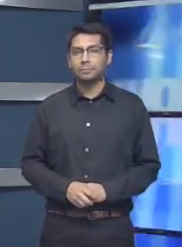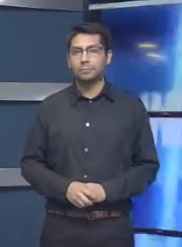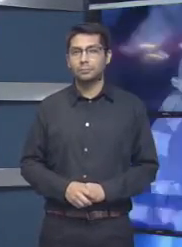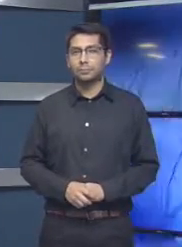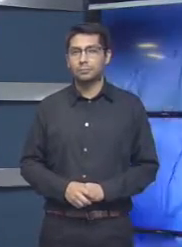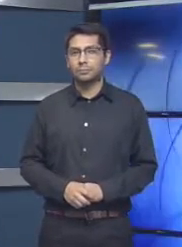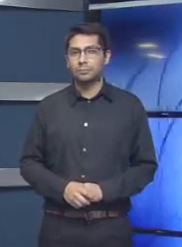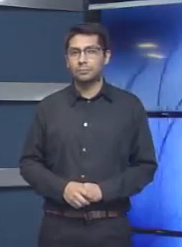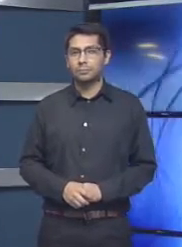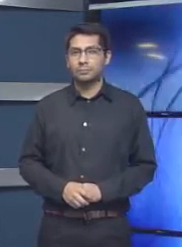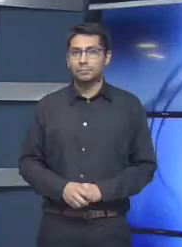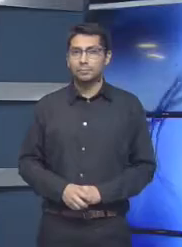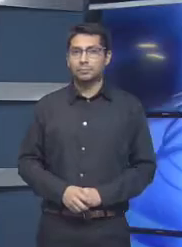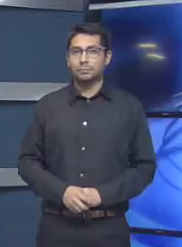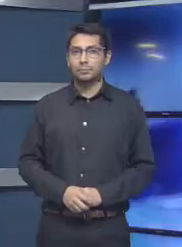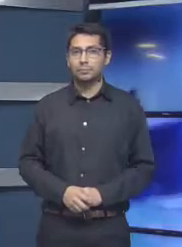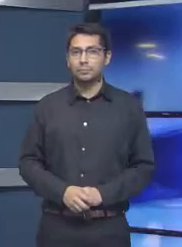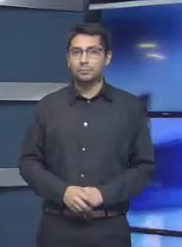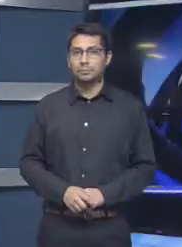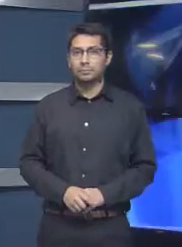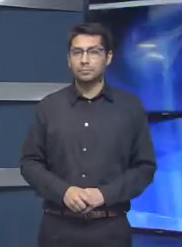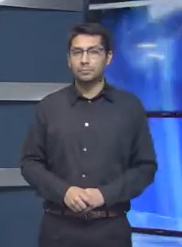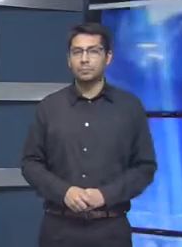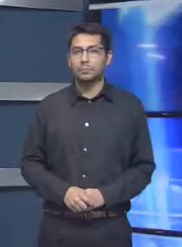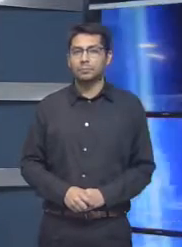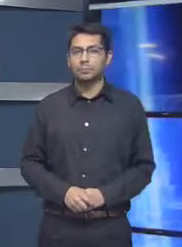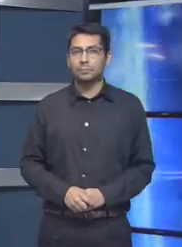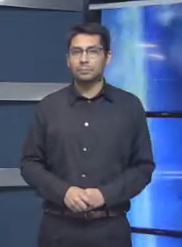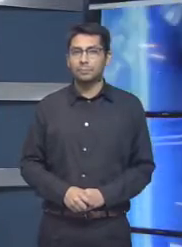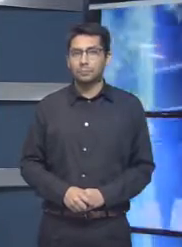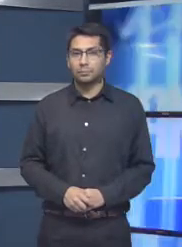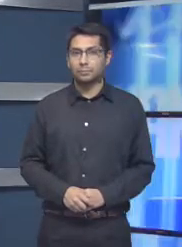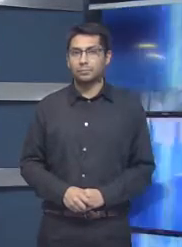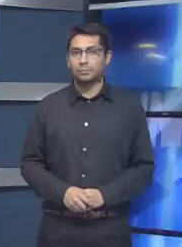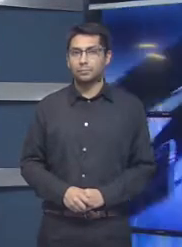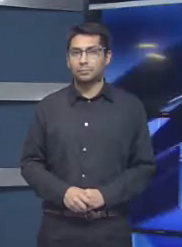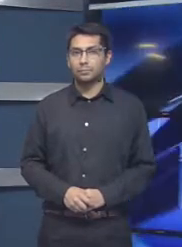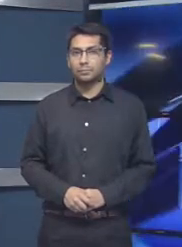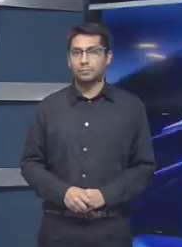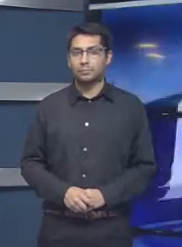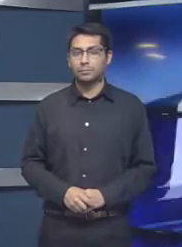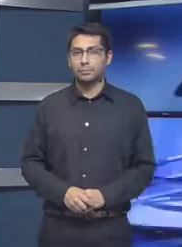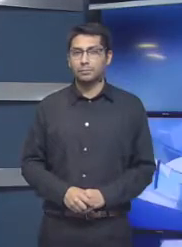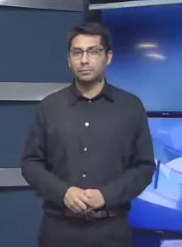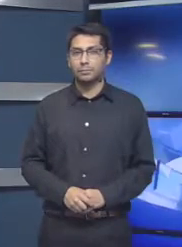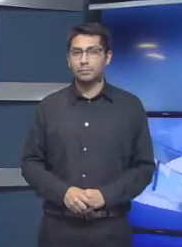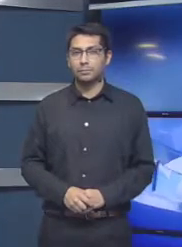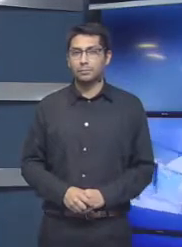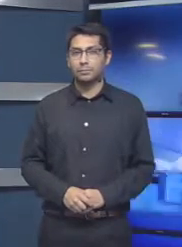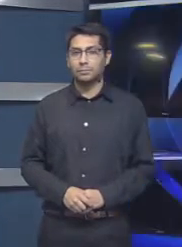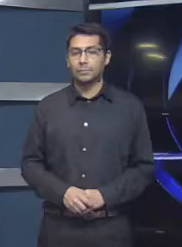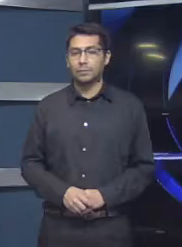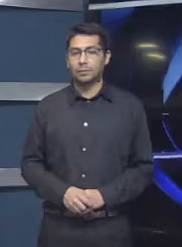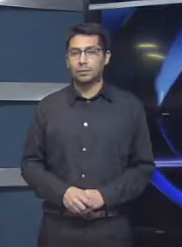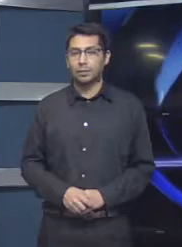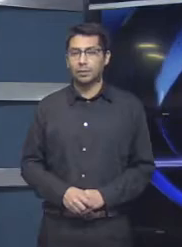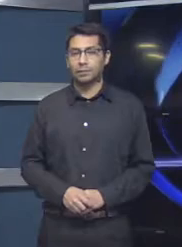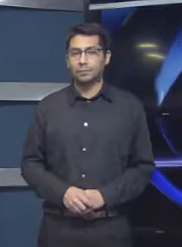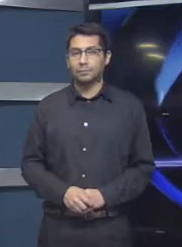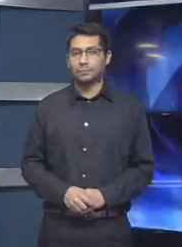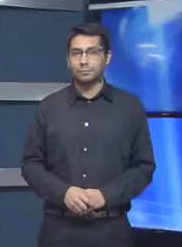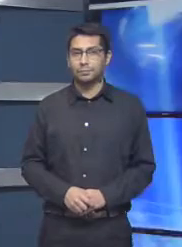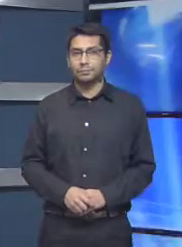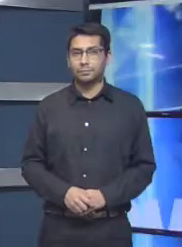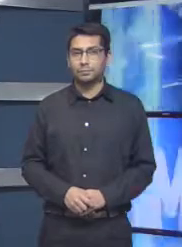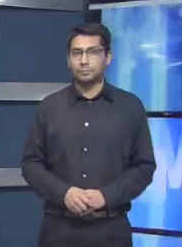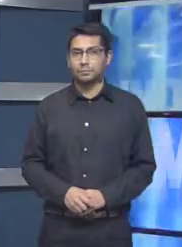Mire, así, a simple vista, sería muy bueno. Lo que tenemos que ver, a ver los reglamentos y las condiciones que va